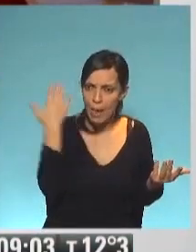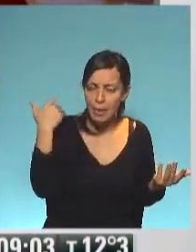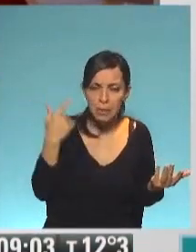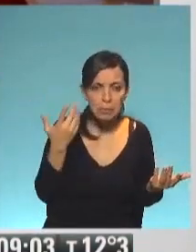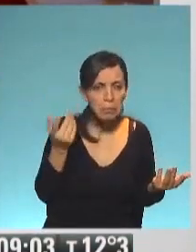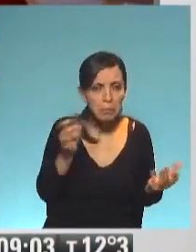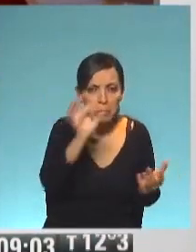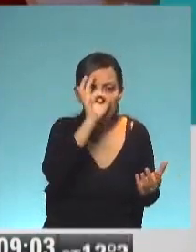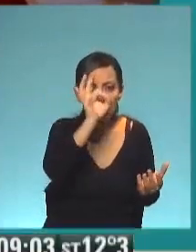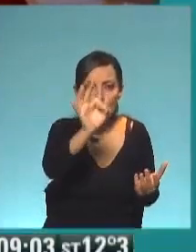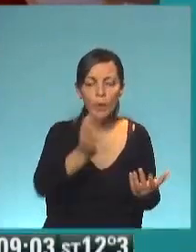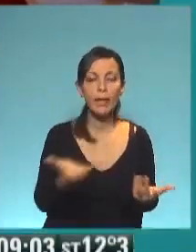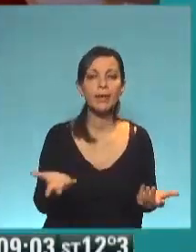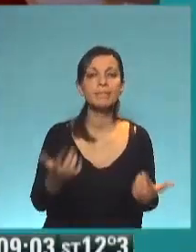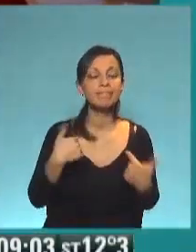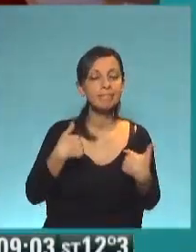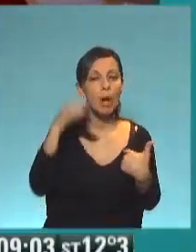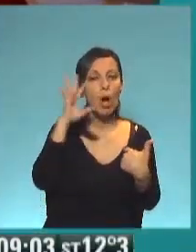Desde mi opinión,